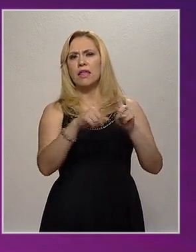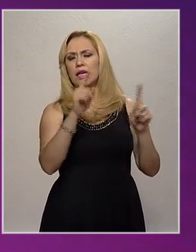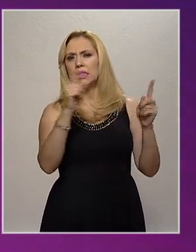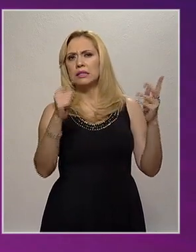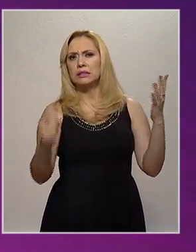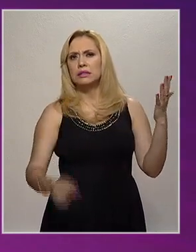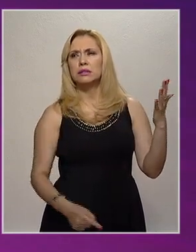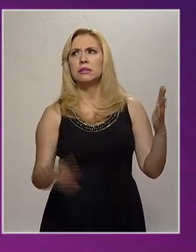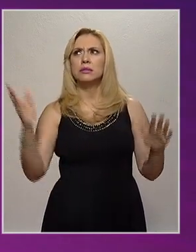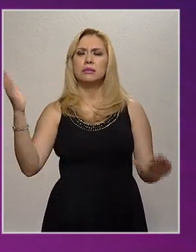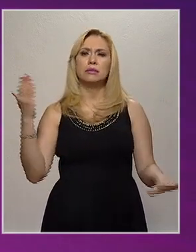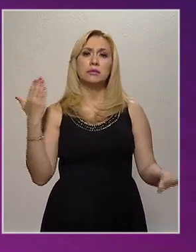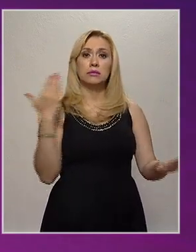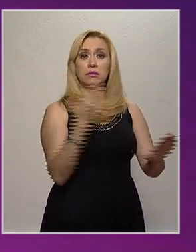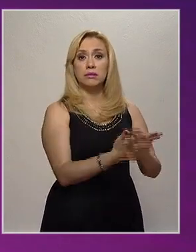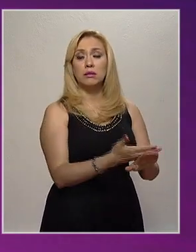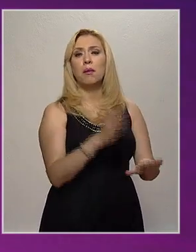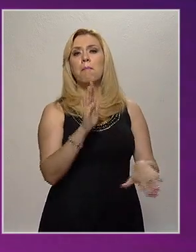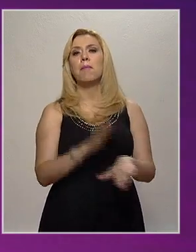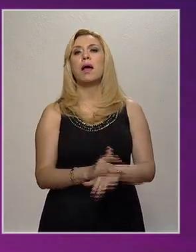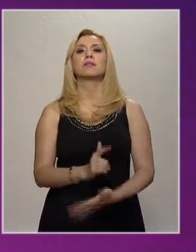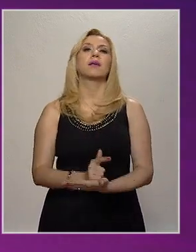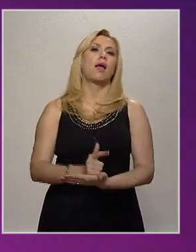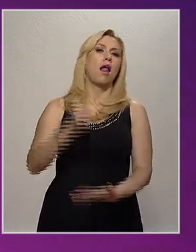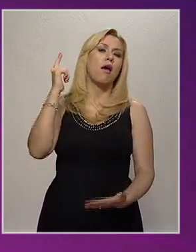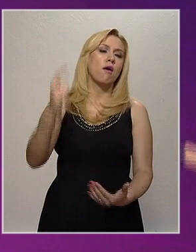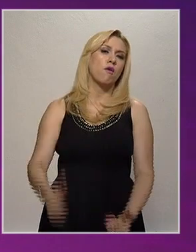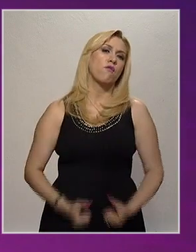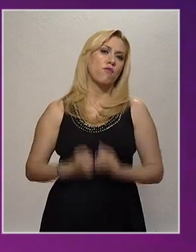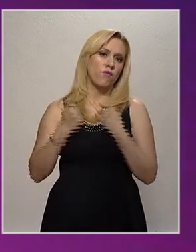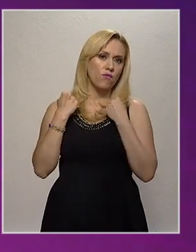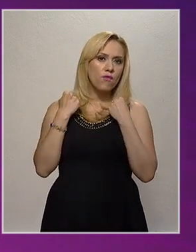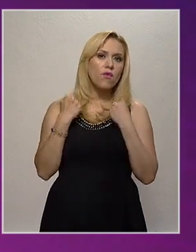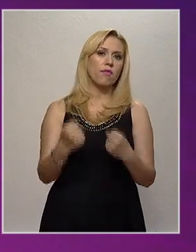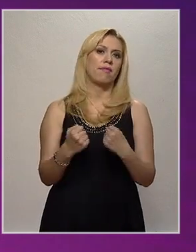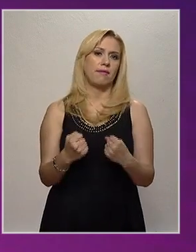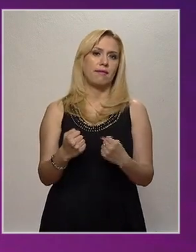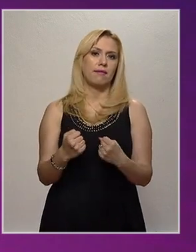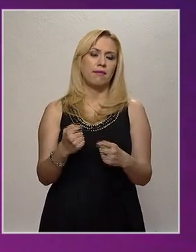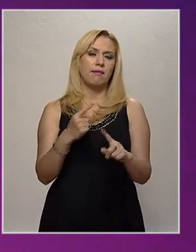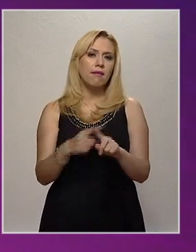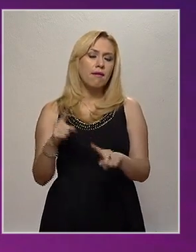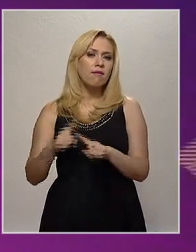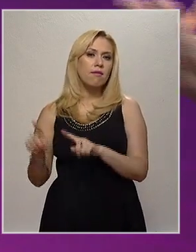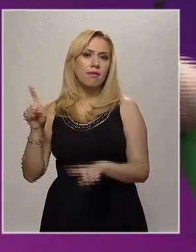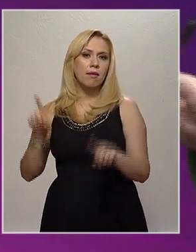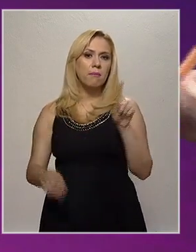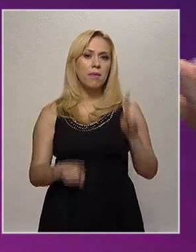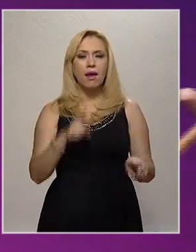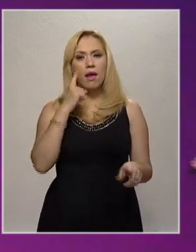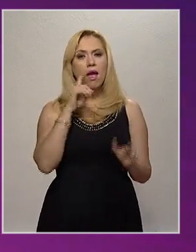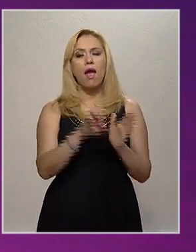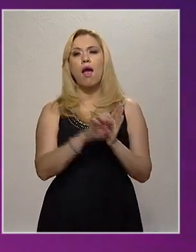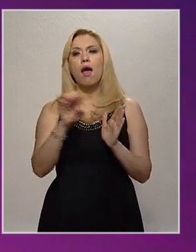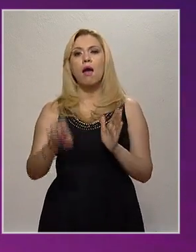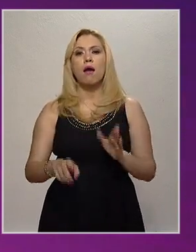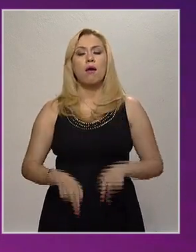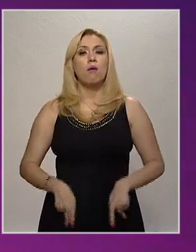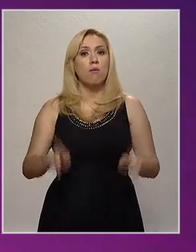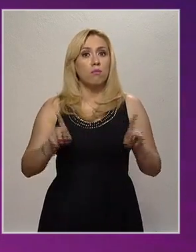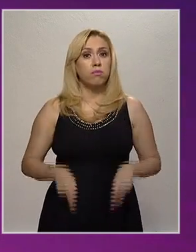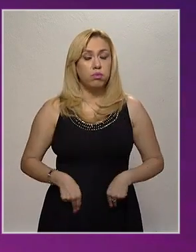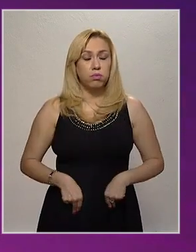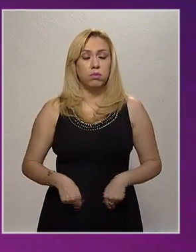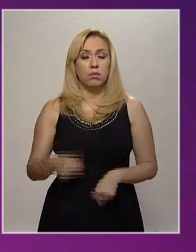pues dañoso, sea particularmente grave o que tome un cariz dependiendo de la categoría en la que esté. Por ejemplo, justo en el caso de esterilizaciones